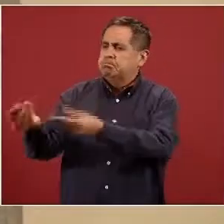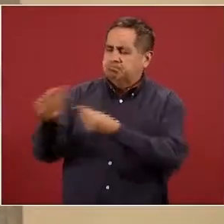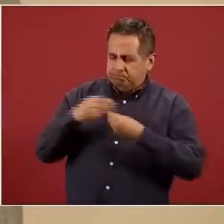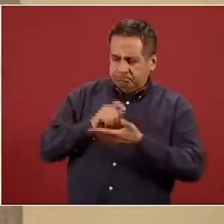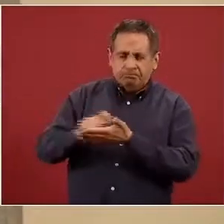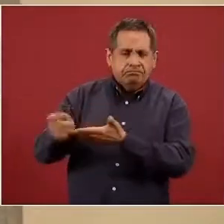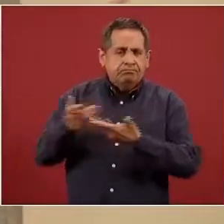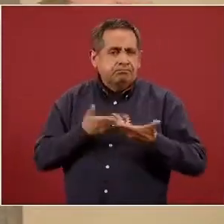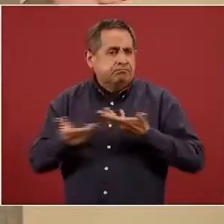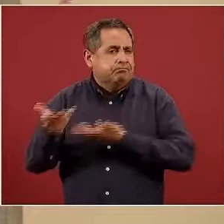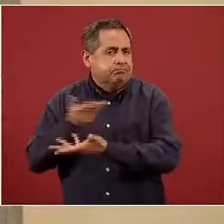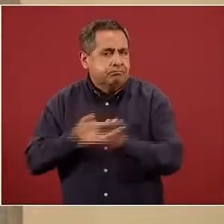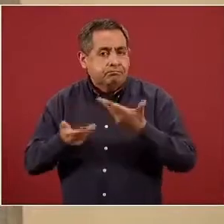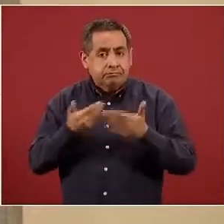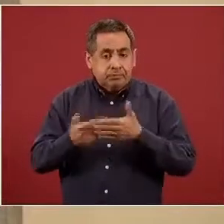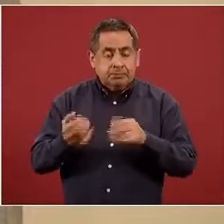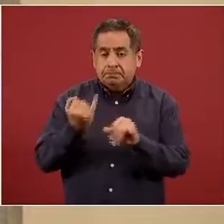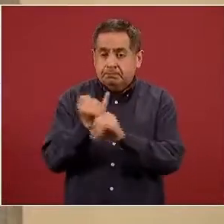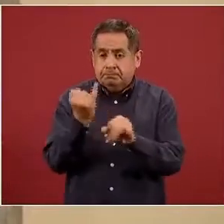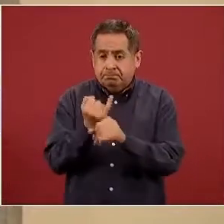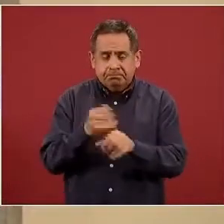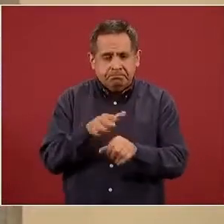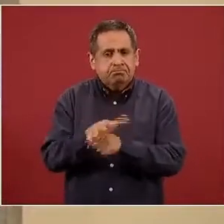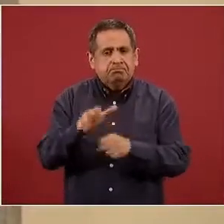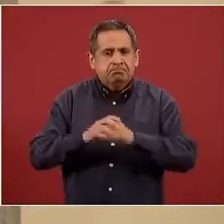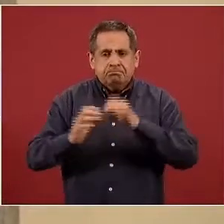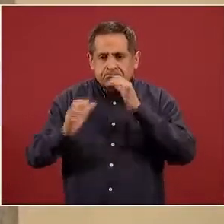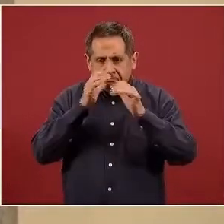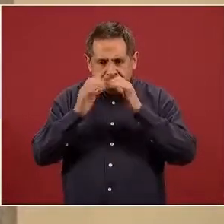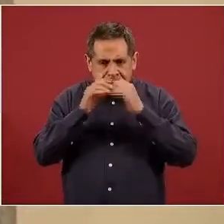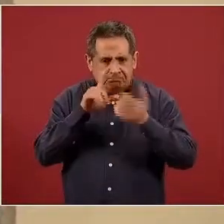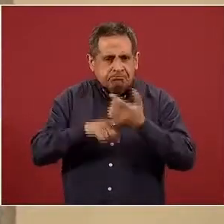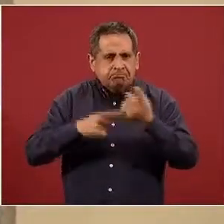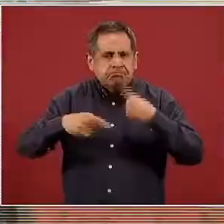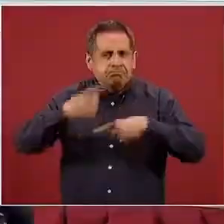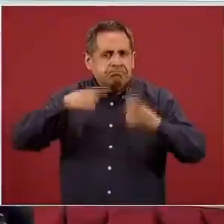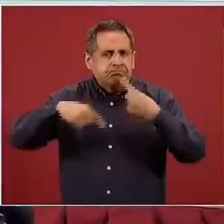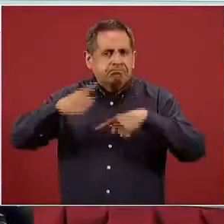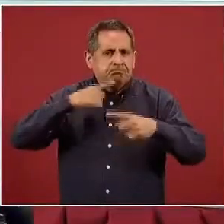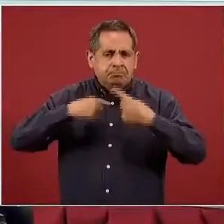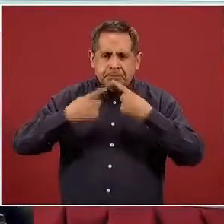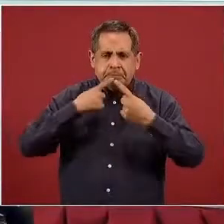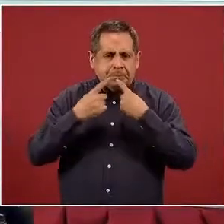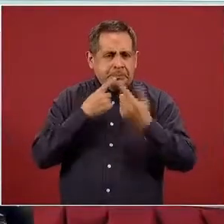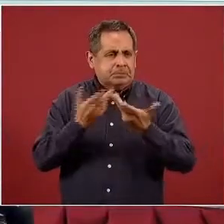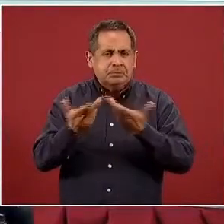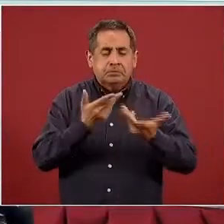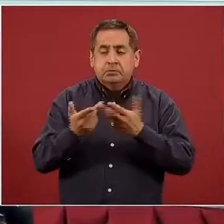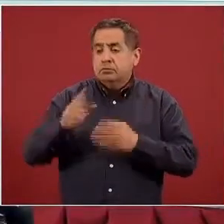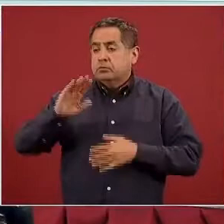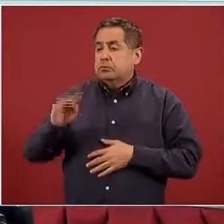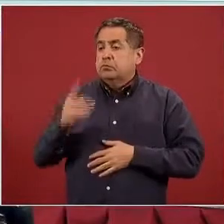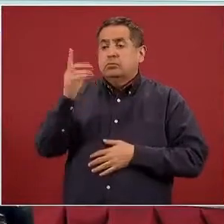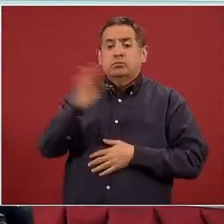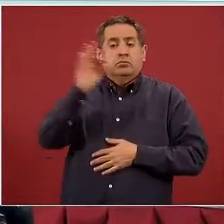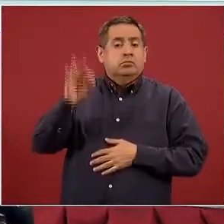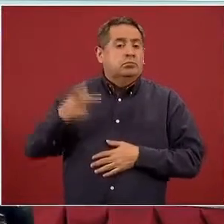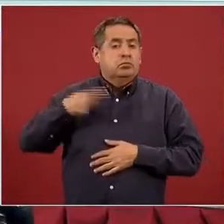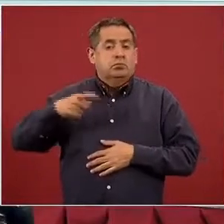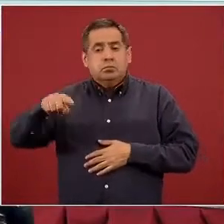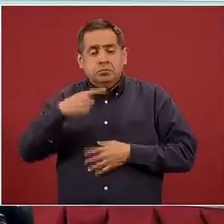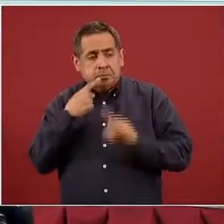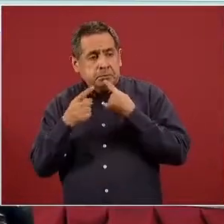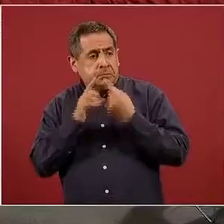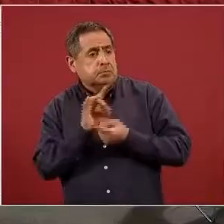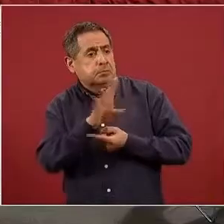puede utilizar la comunicación a través de los medios digitales. Y esto puede ser hasta un 91% de las personas lo utilizan